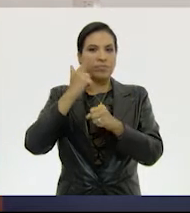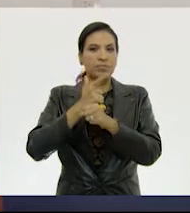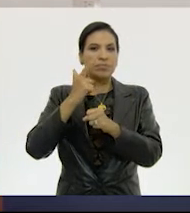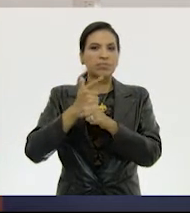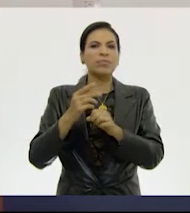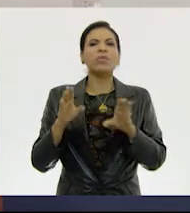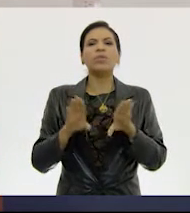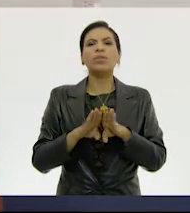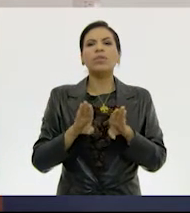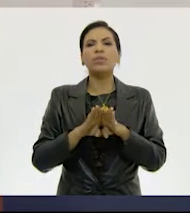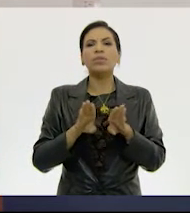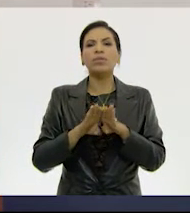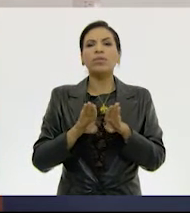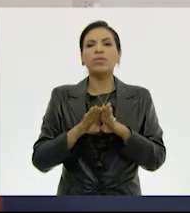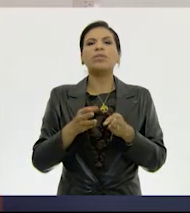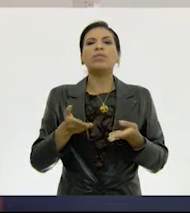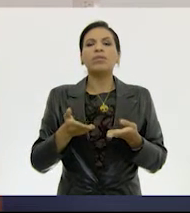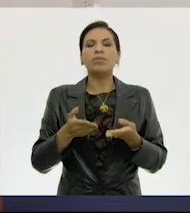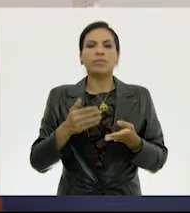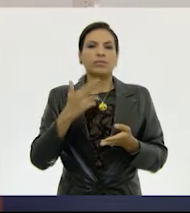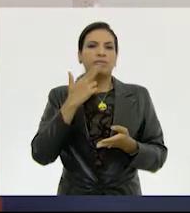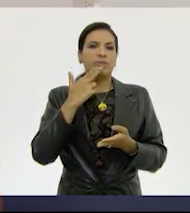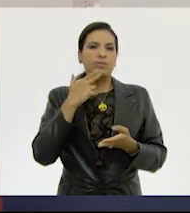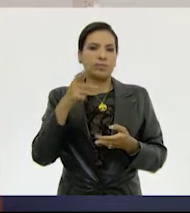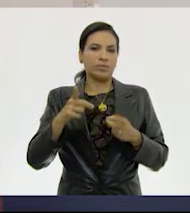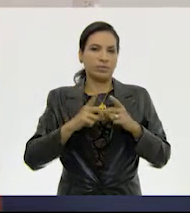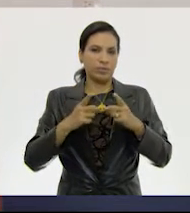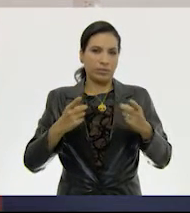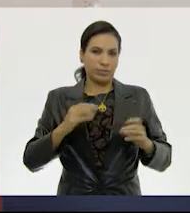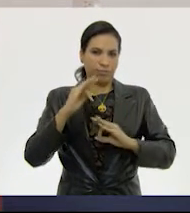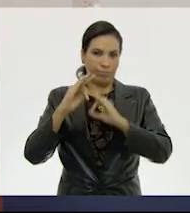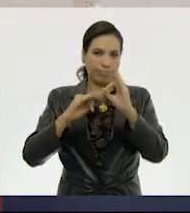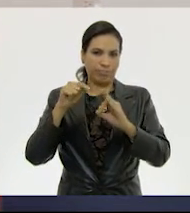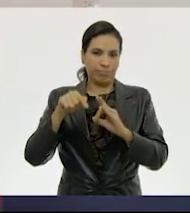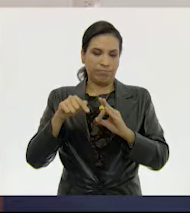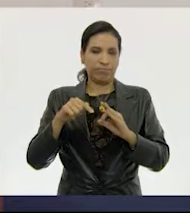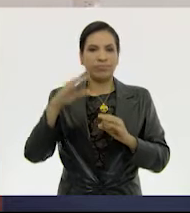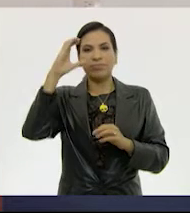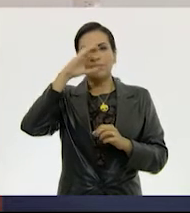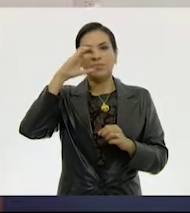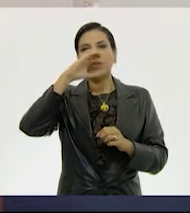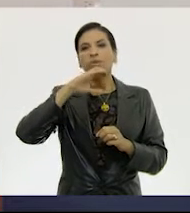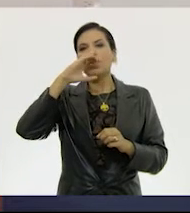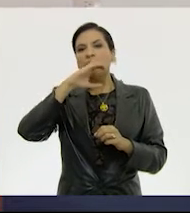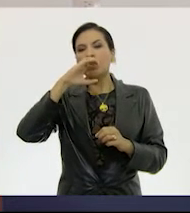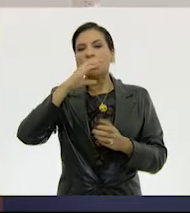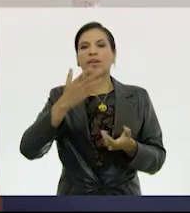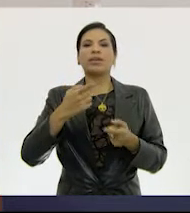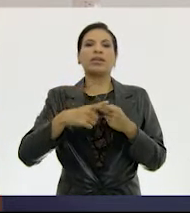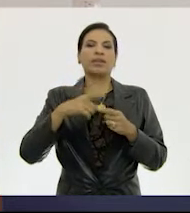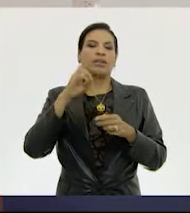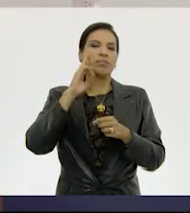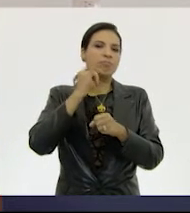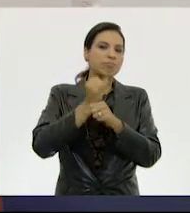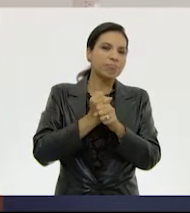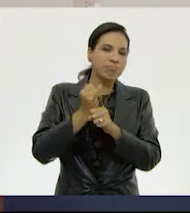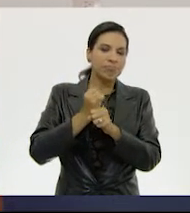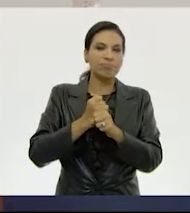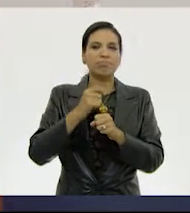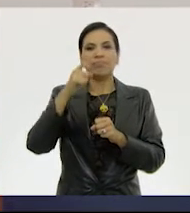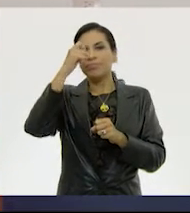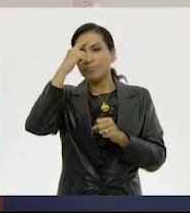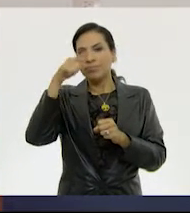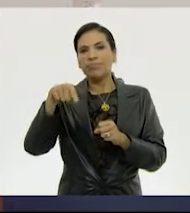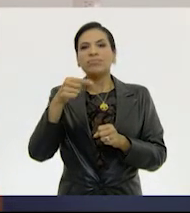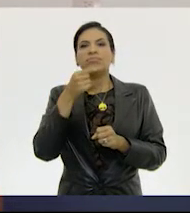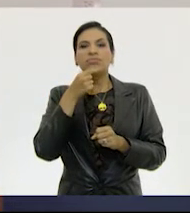cómo es que se favorece el desarrollo de la curiosidad, exploración y creatividad